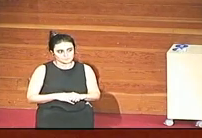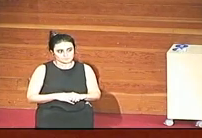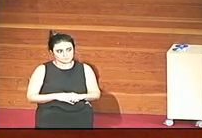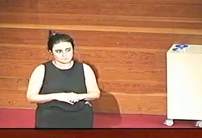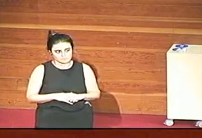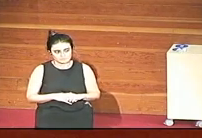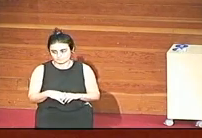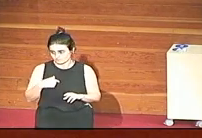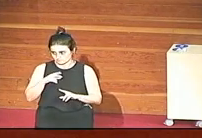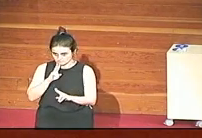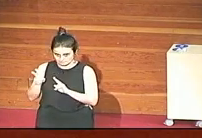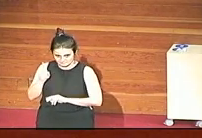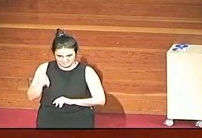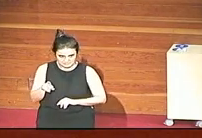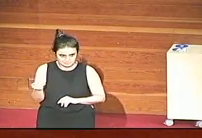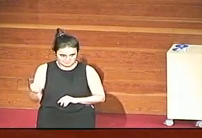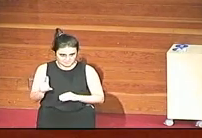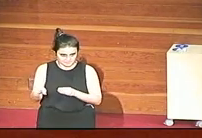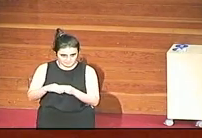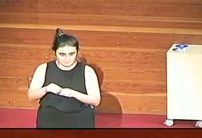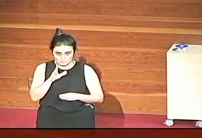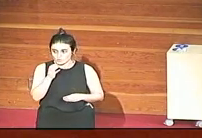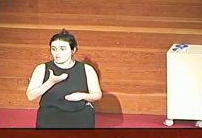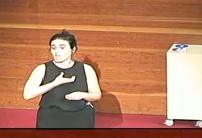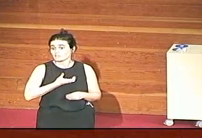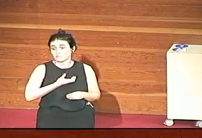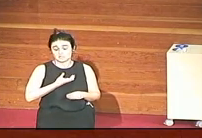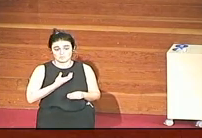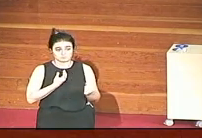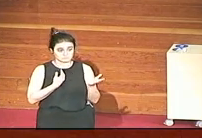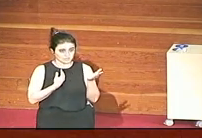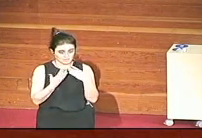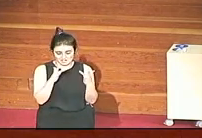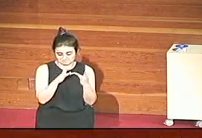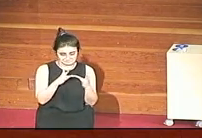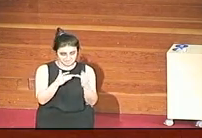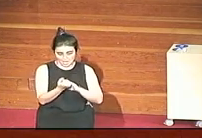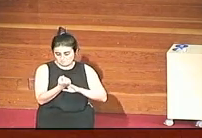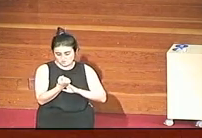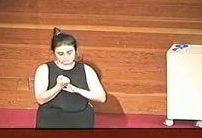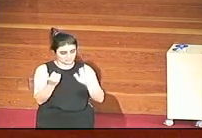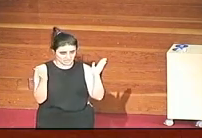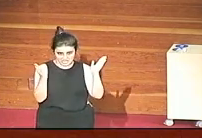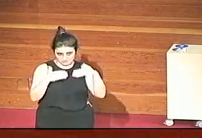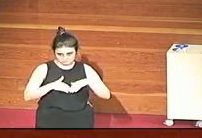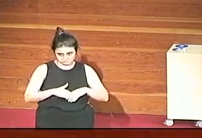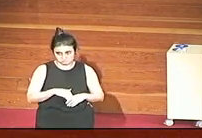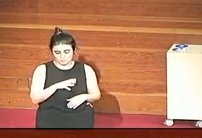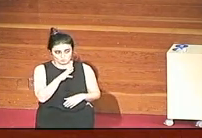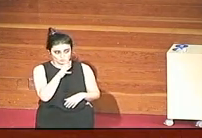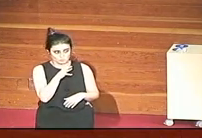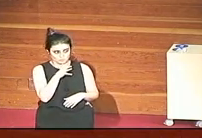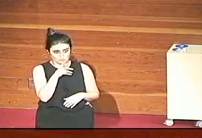te voy a decir más es que con el ayuntamiento no se puede contar porque están untados